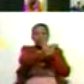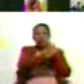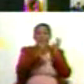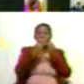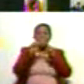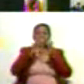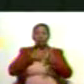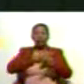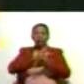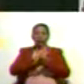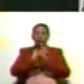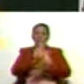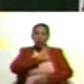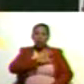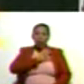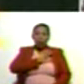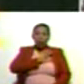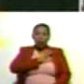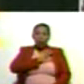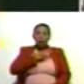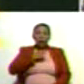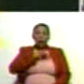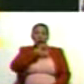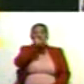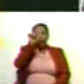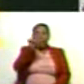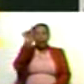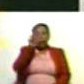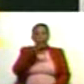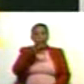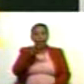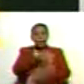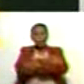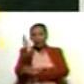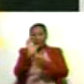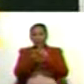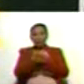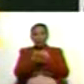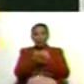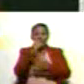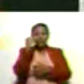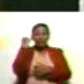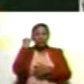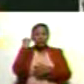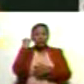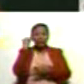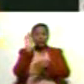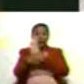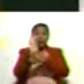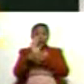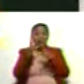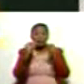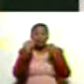la tranquilidad, por la soberanía y por nuestra Guayana Esequiba. Un abrazo para ustedes, compañeros. Cuídense mucho.